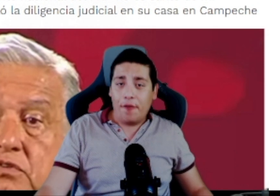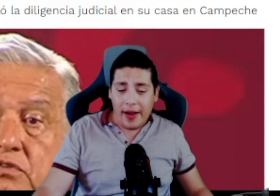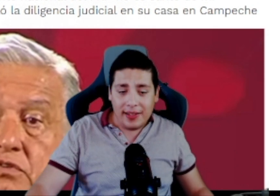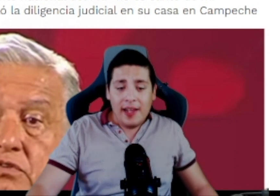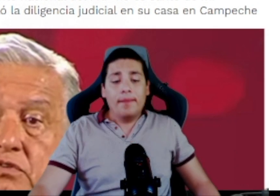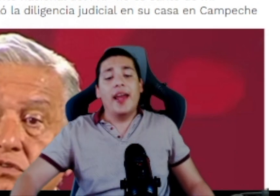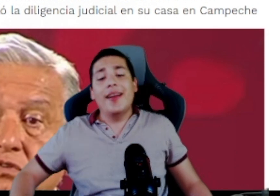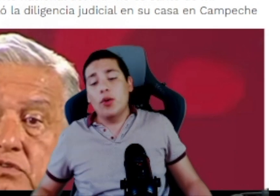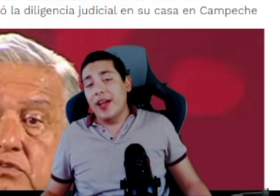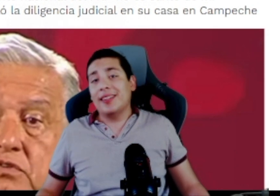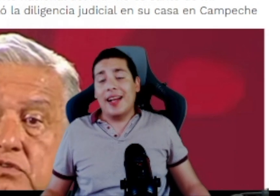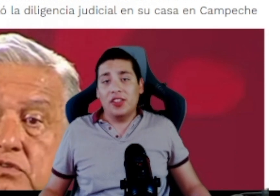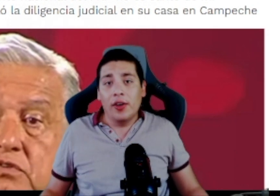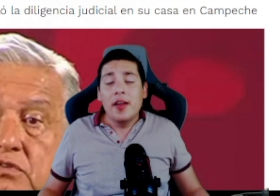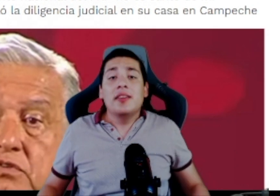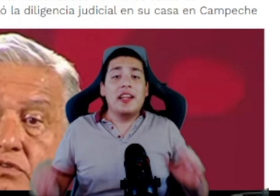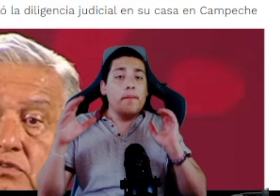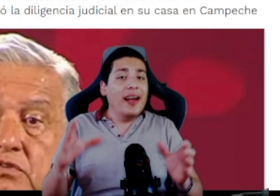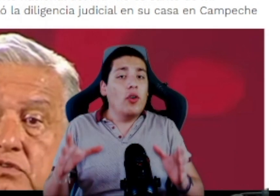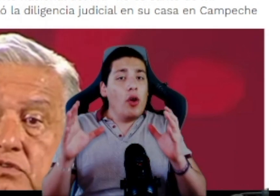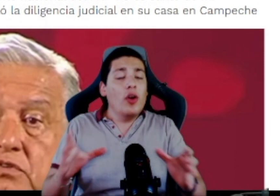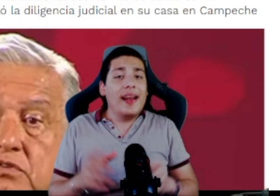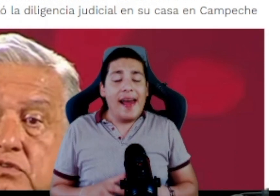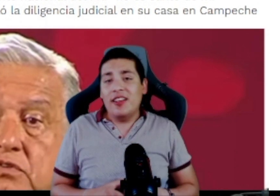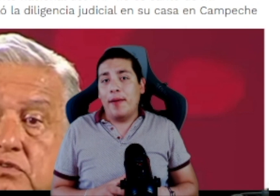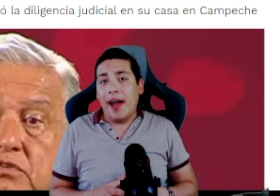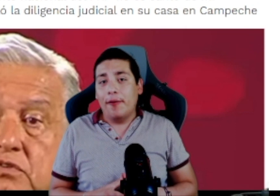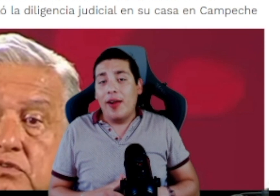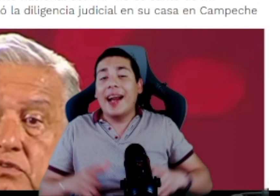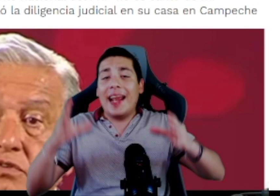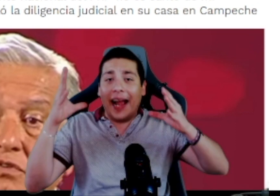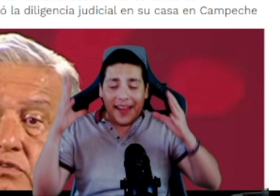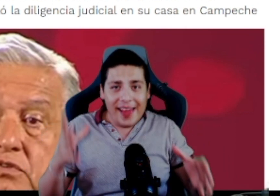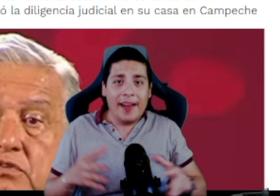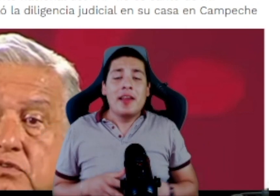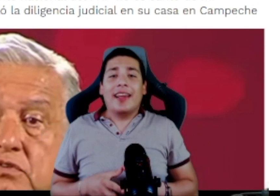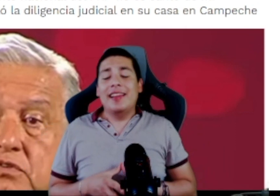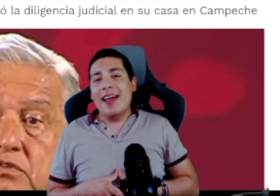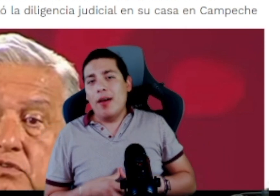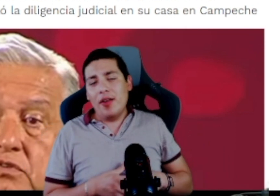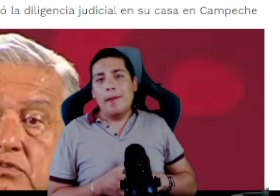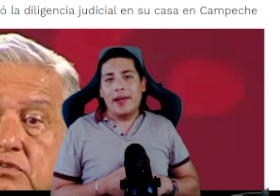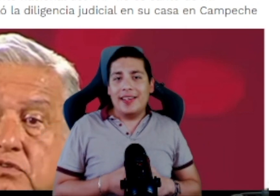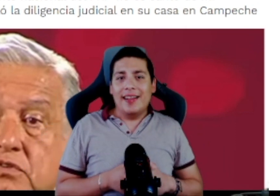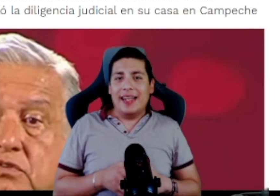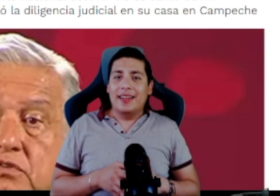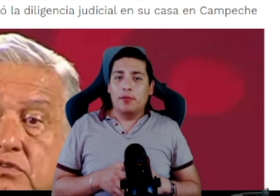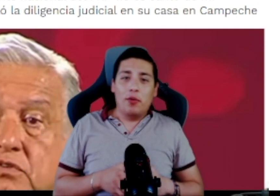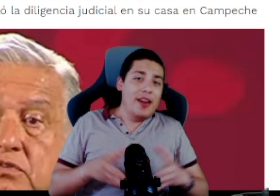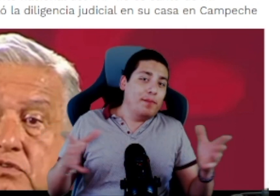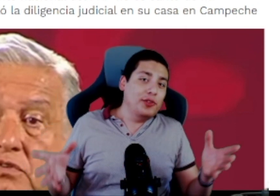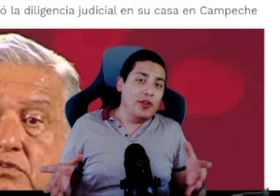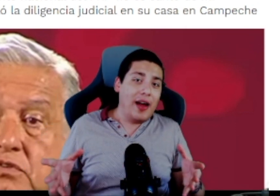las afueras de nuestra nación. Sin embargo, lo que nadie esperaba fue la regañada que el día de hoy el presidente